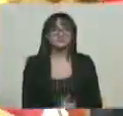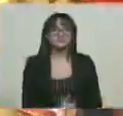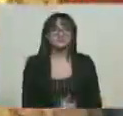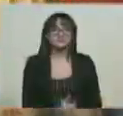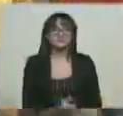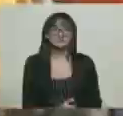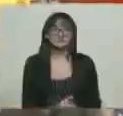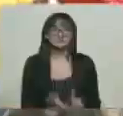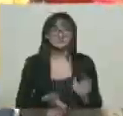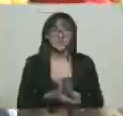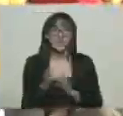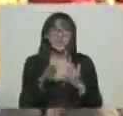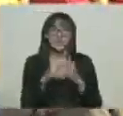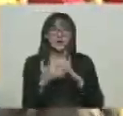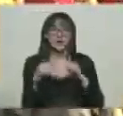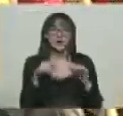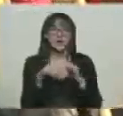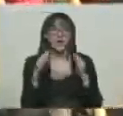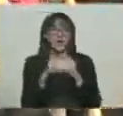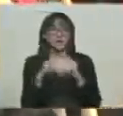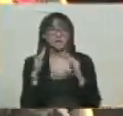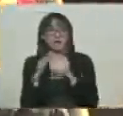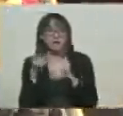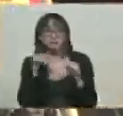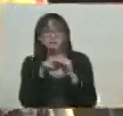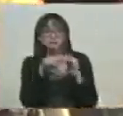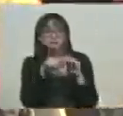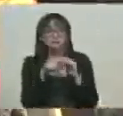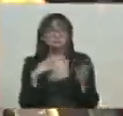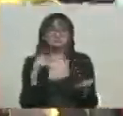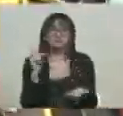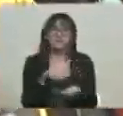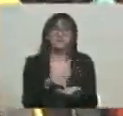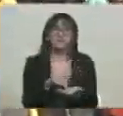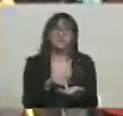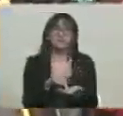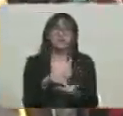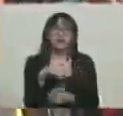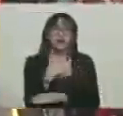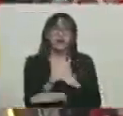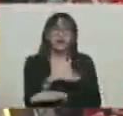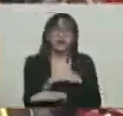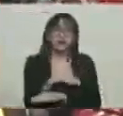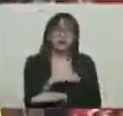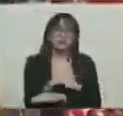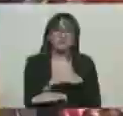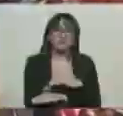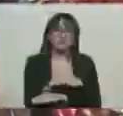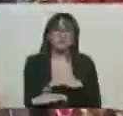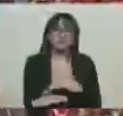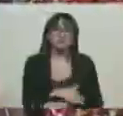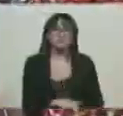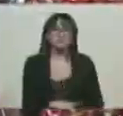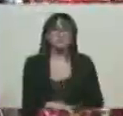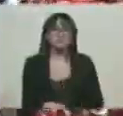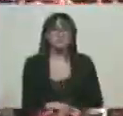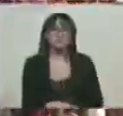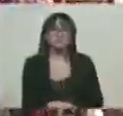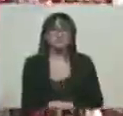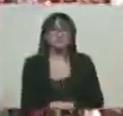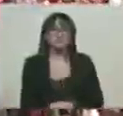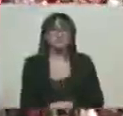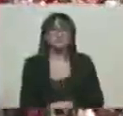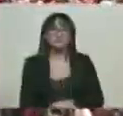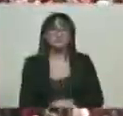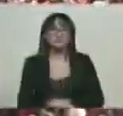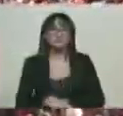Vamos a salir a los barrios, al casa por casa. Vamos a salir a las calles. Sigan ustedes, por favor. Vamos a